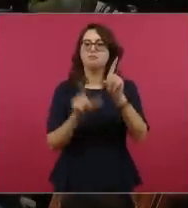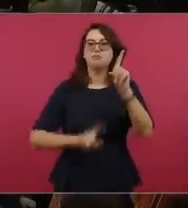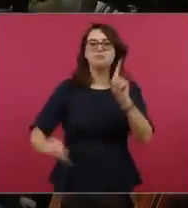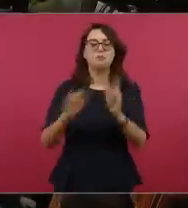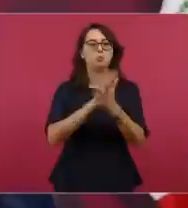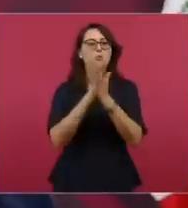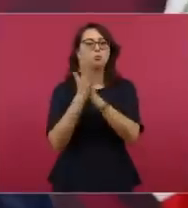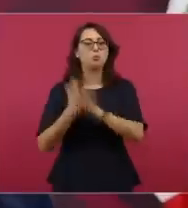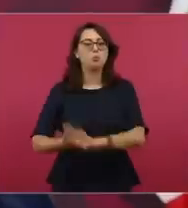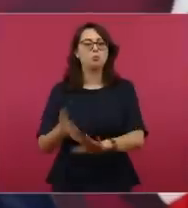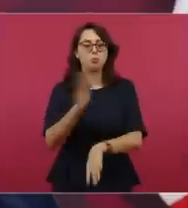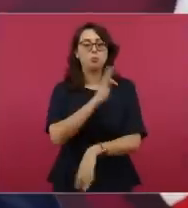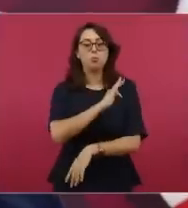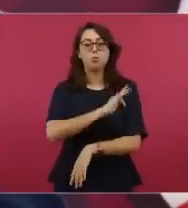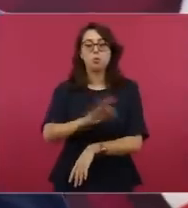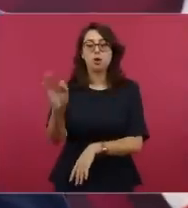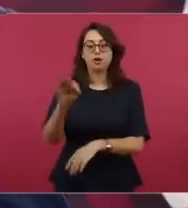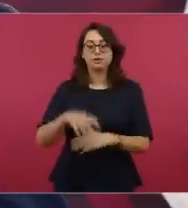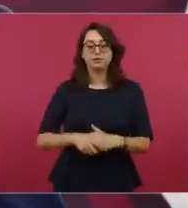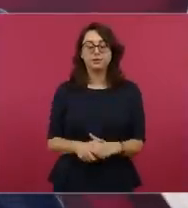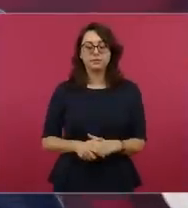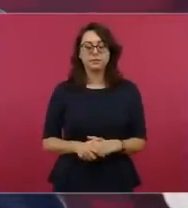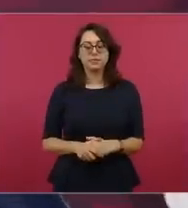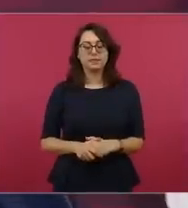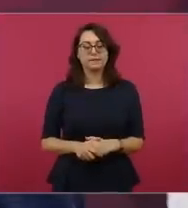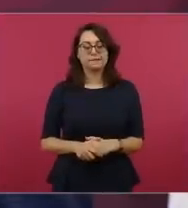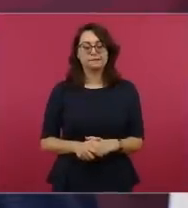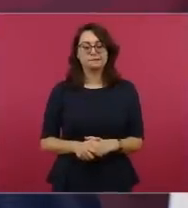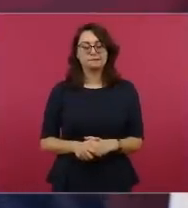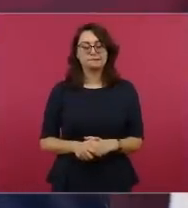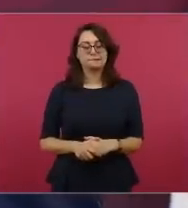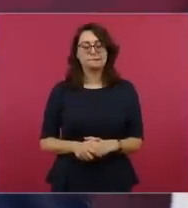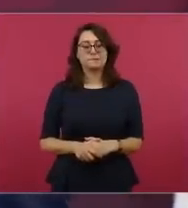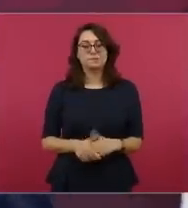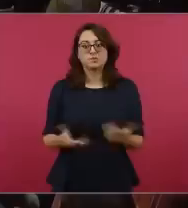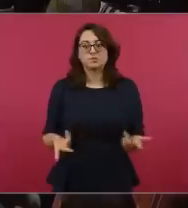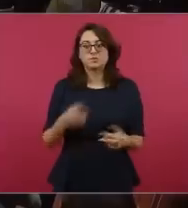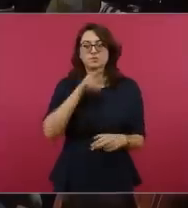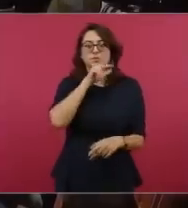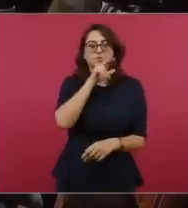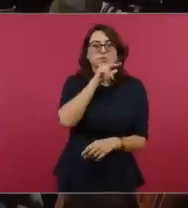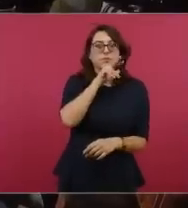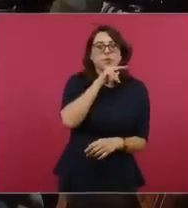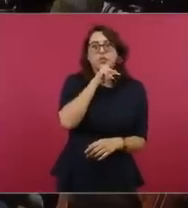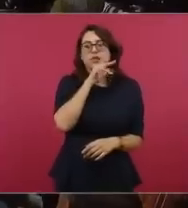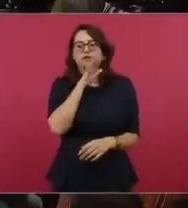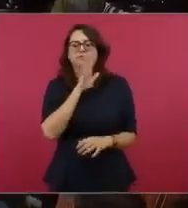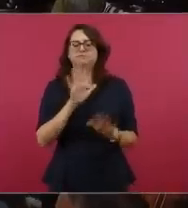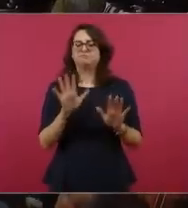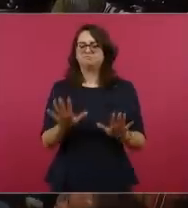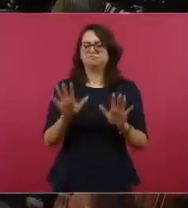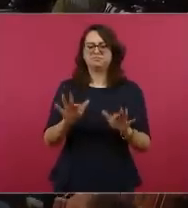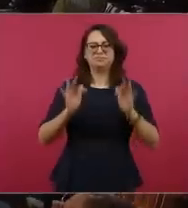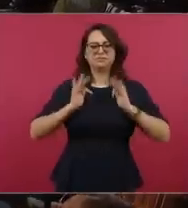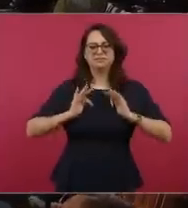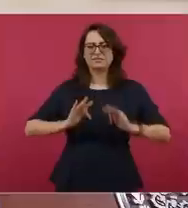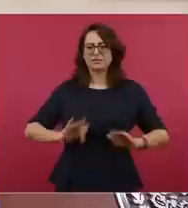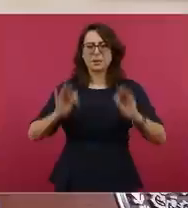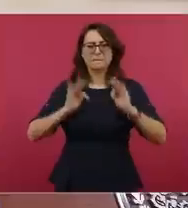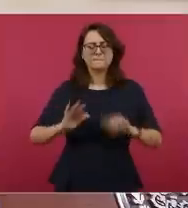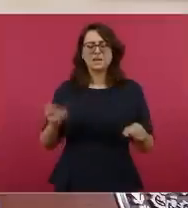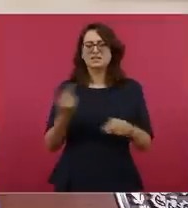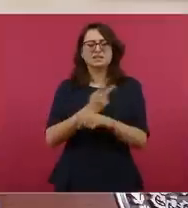entonces no estemos dudando vamos muy bien